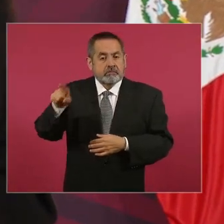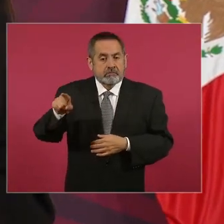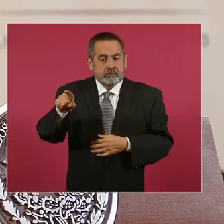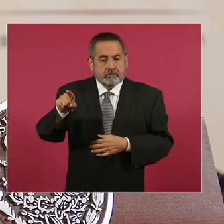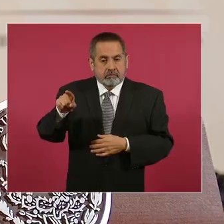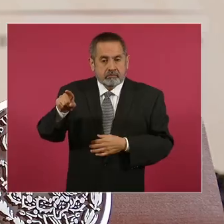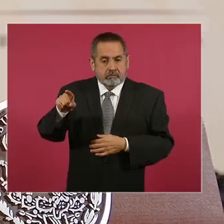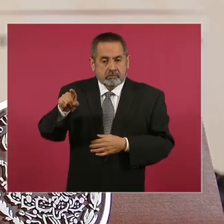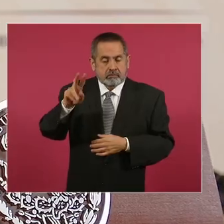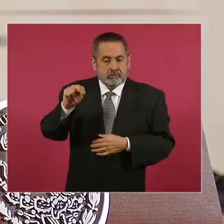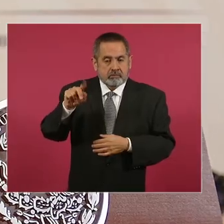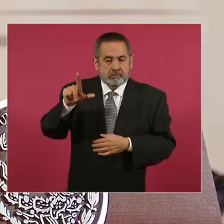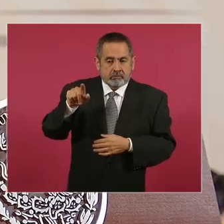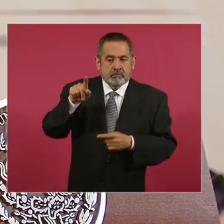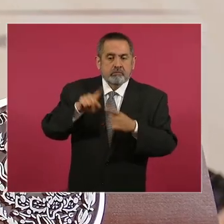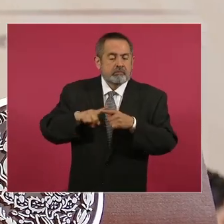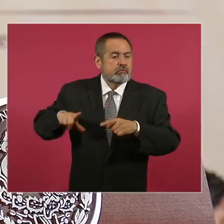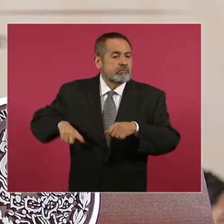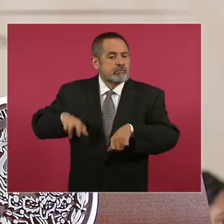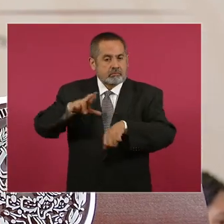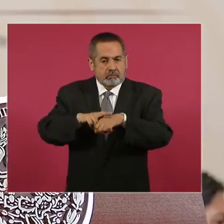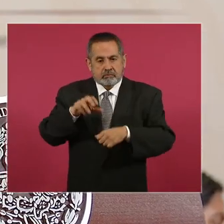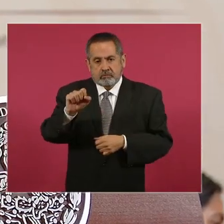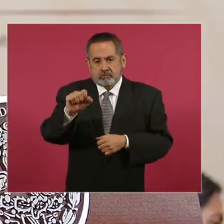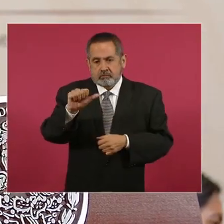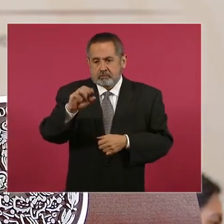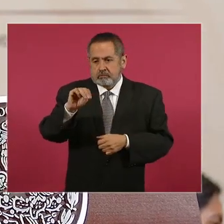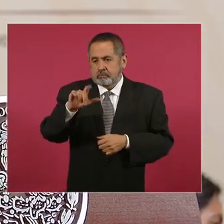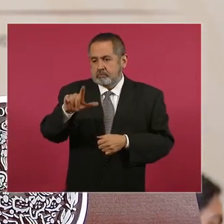del estado, el gobernador Samuel García,